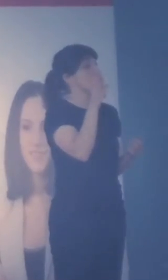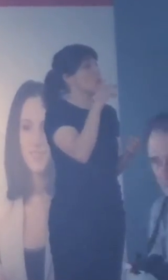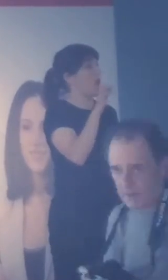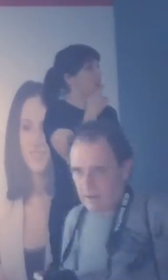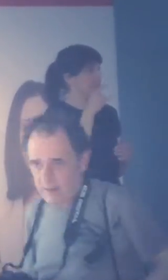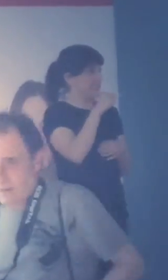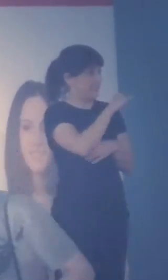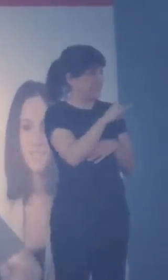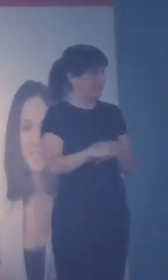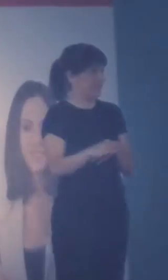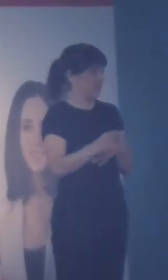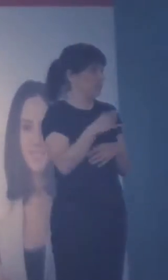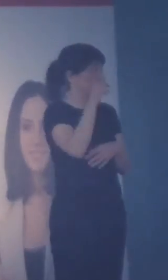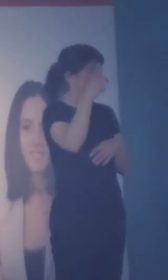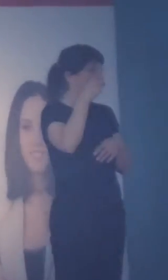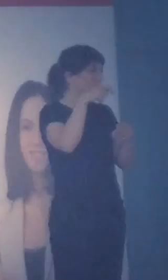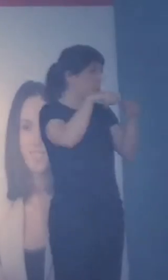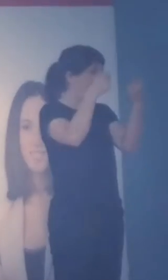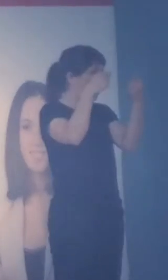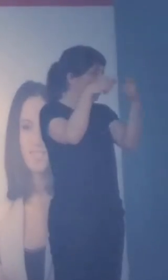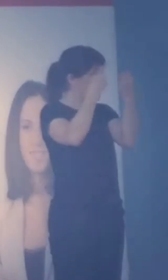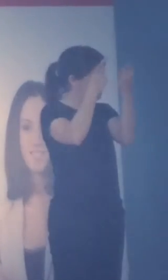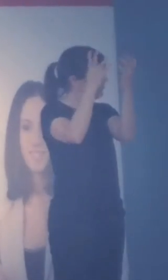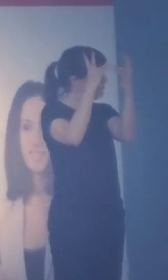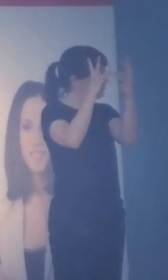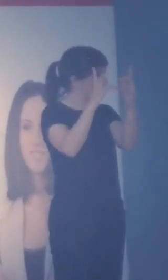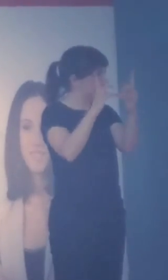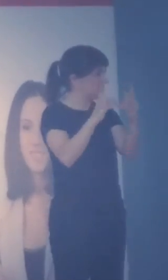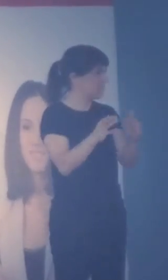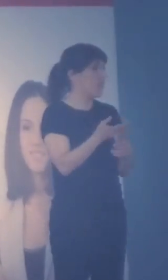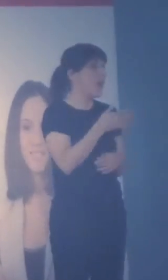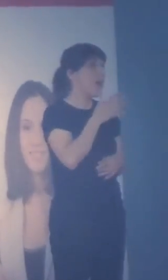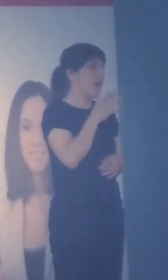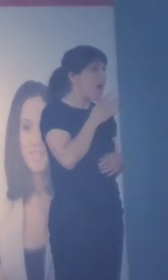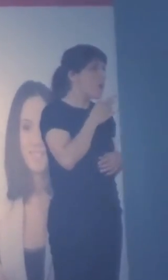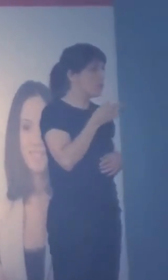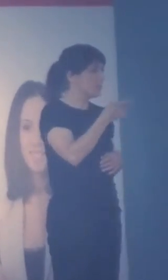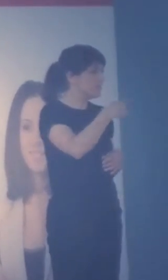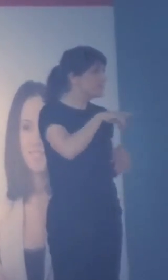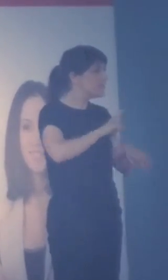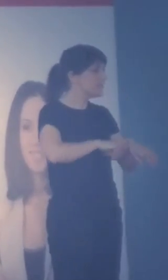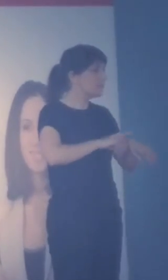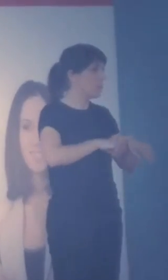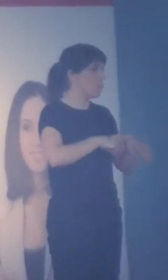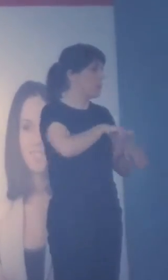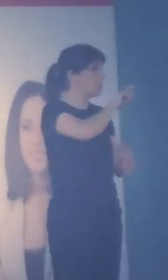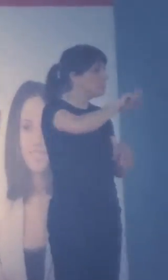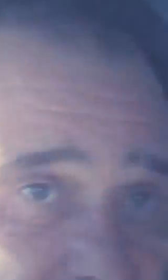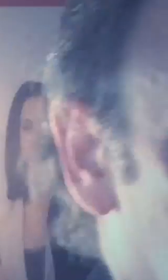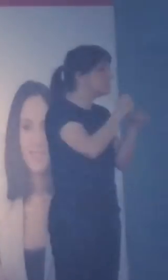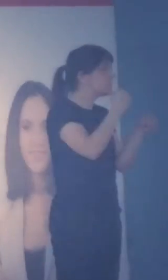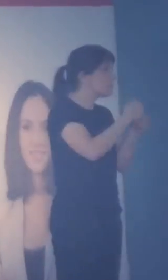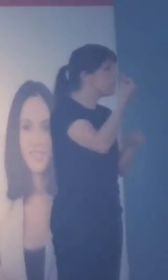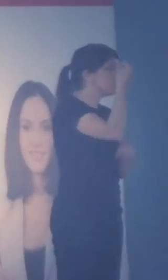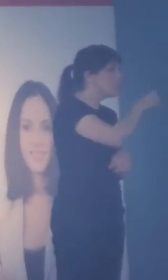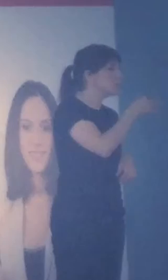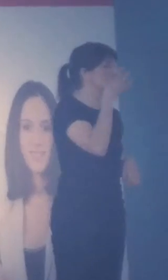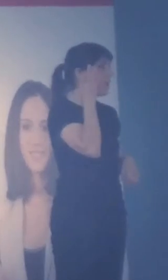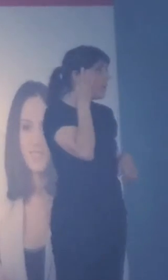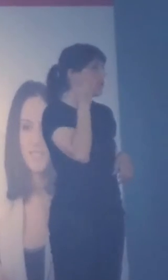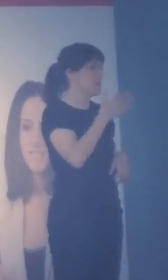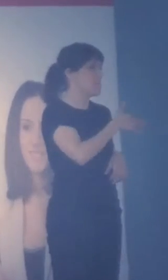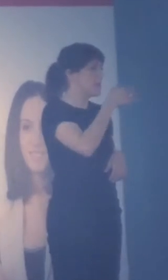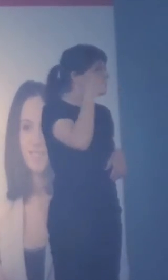Estáse caendo os cachos, estáse desfacendo. E agora, por tanto, de que os traballadores e as traballadoras e